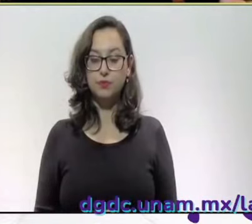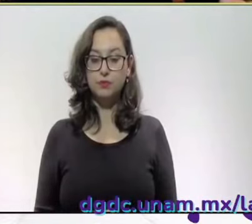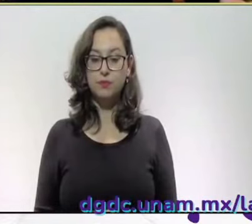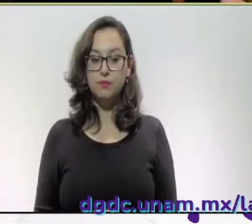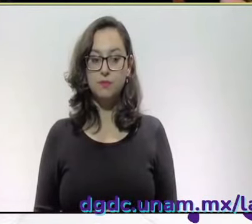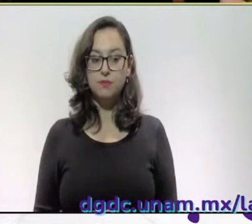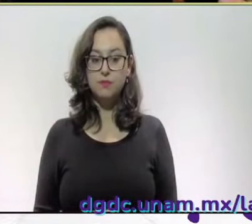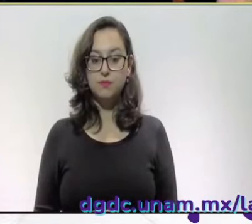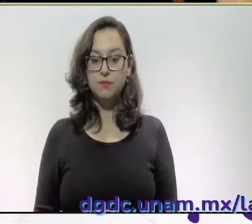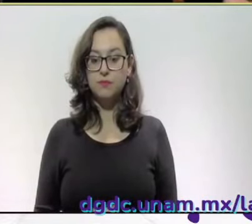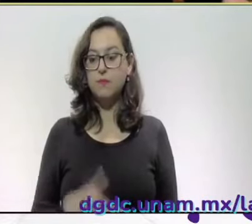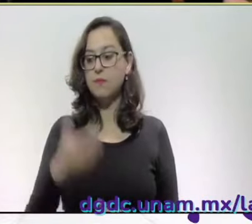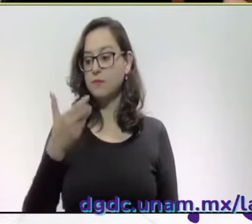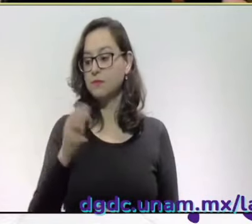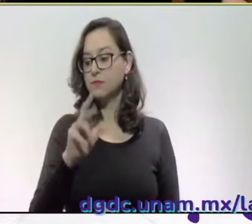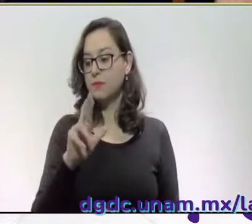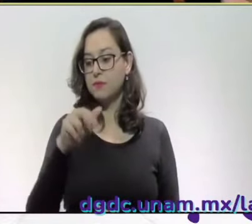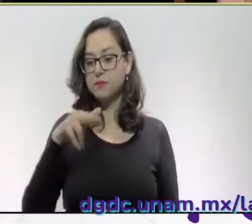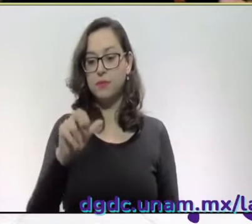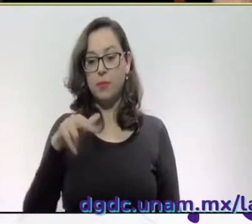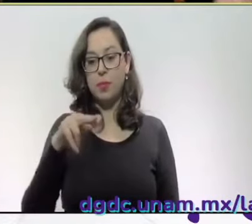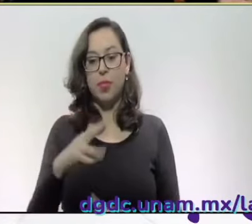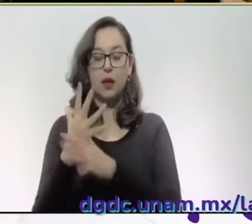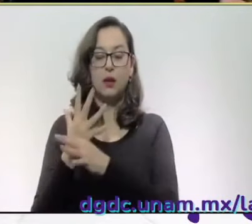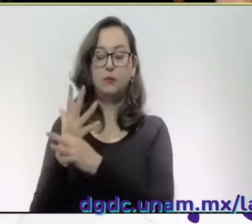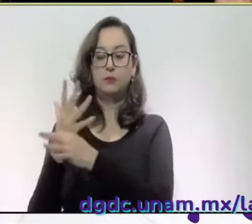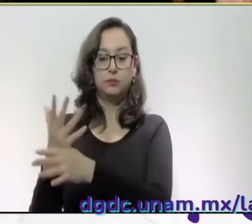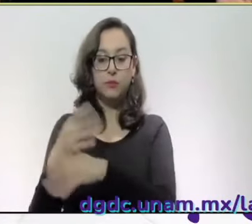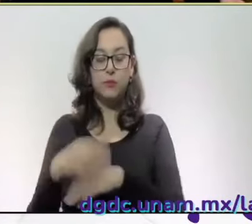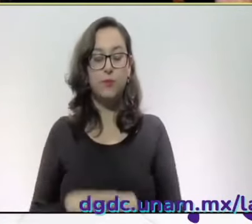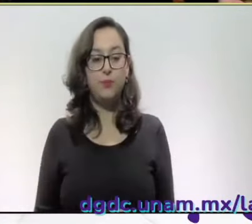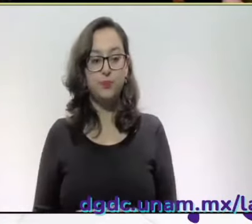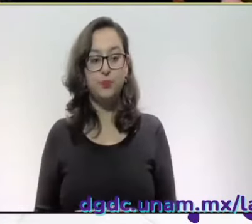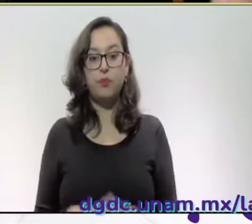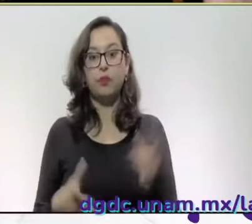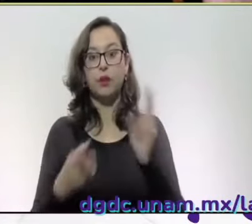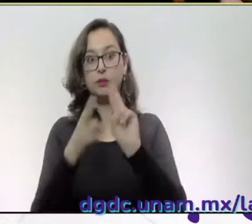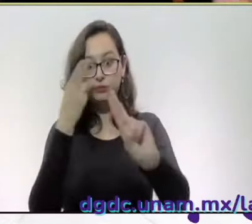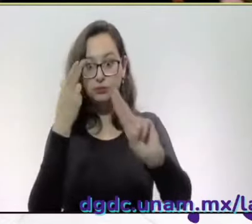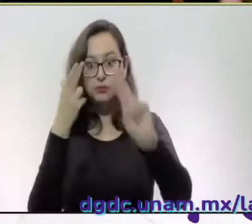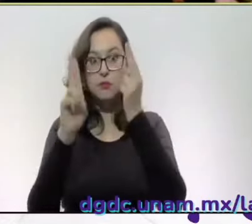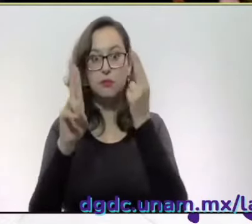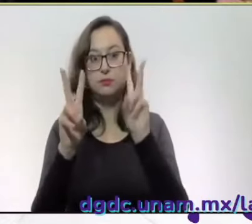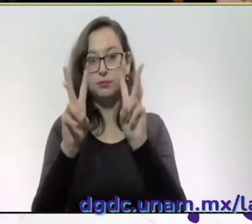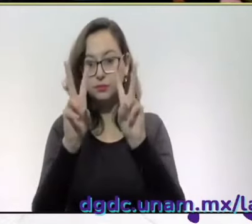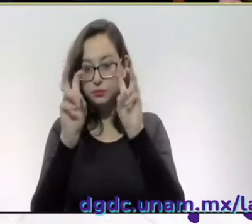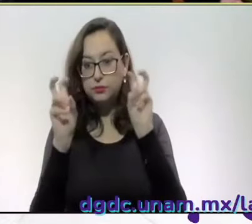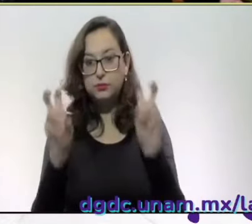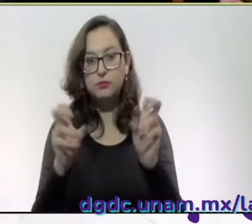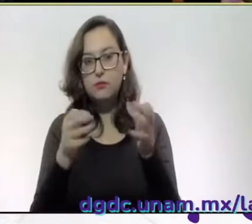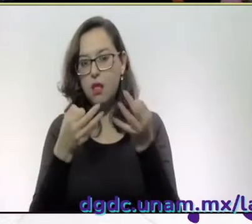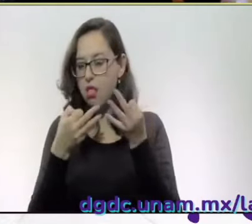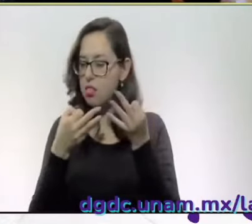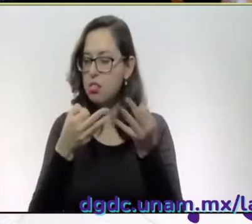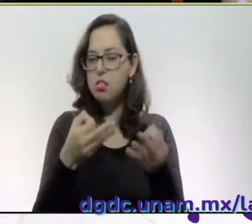Suá Guillememo, ¿hay algún tema sobre el universo que llame poderosamente su atención?